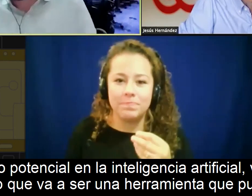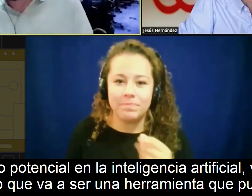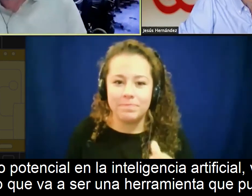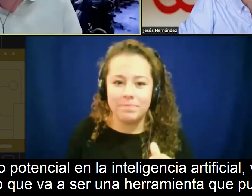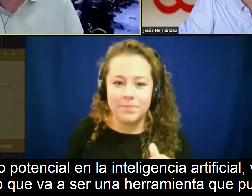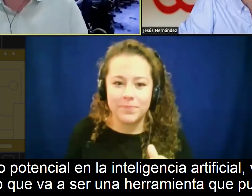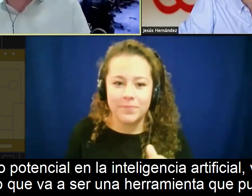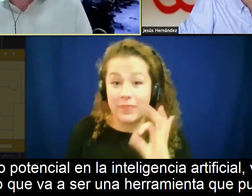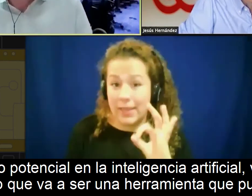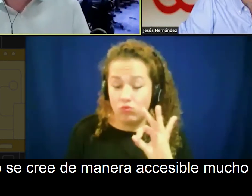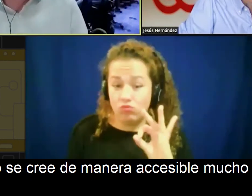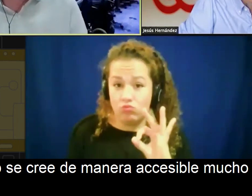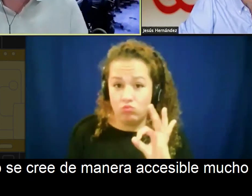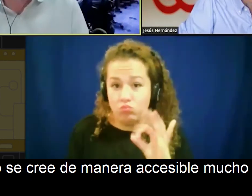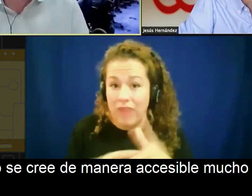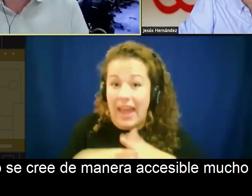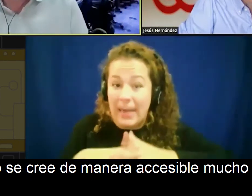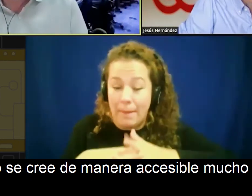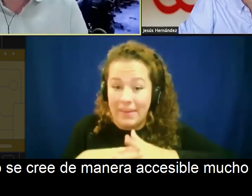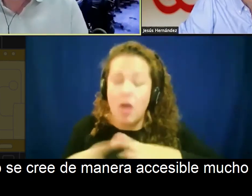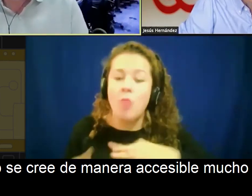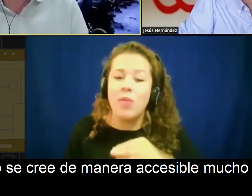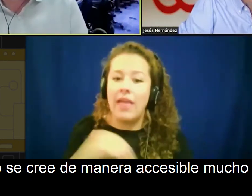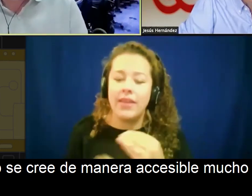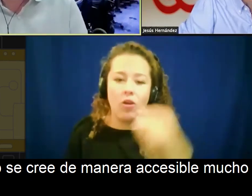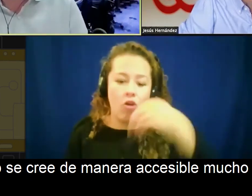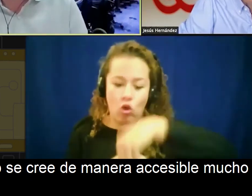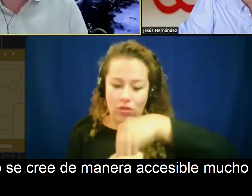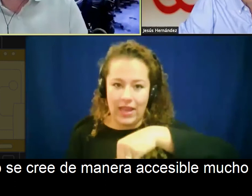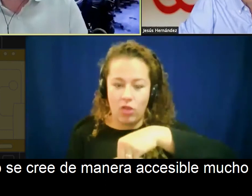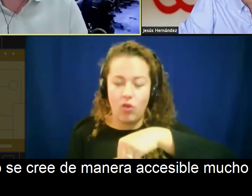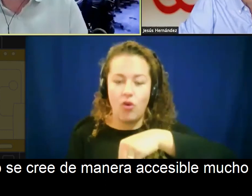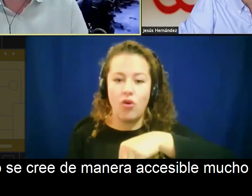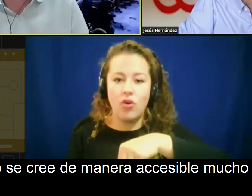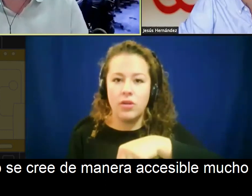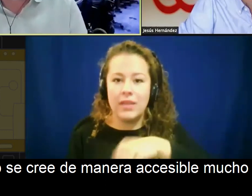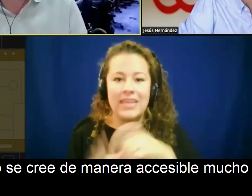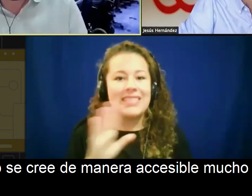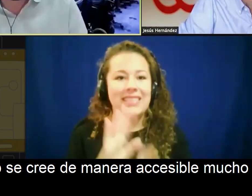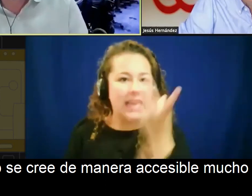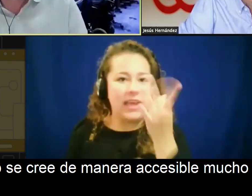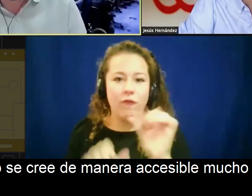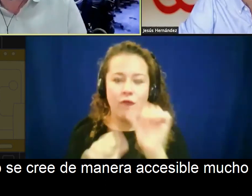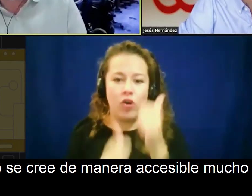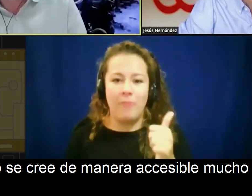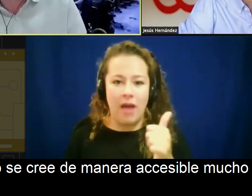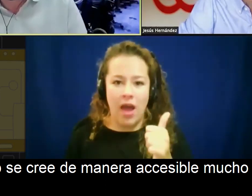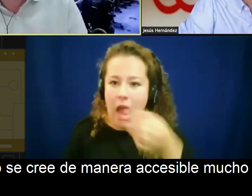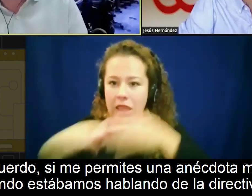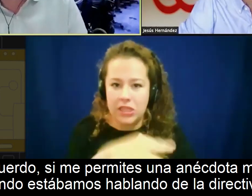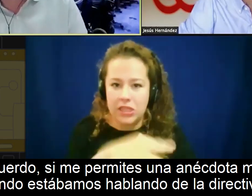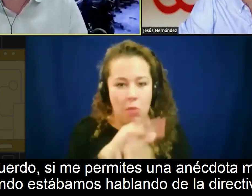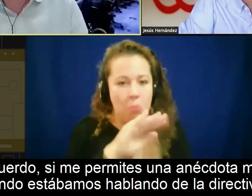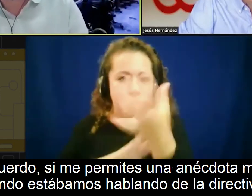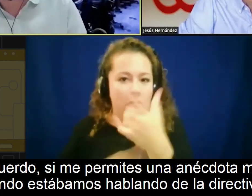una herramienta que puede hacer que el contenido se cree de manera accesible mucho más fácilmente. O